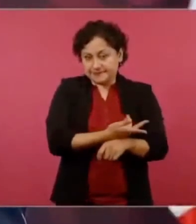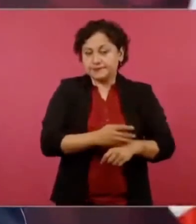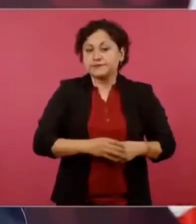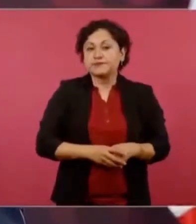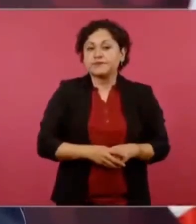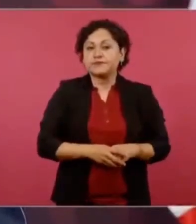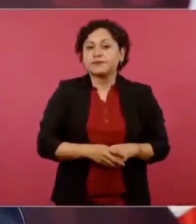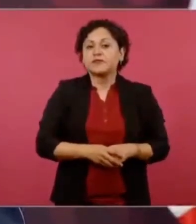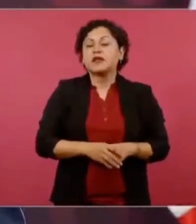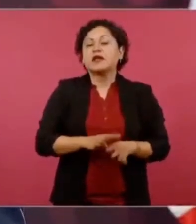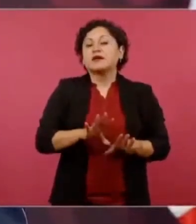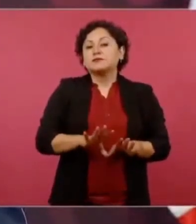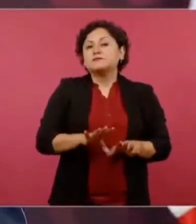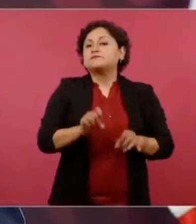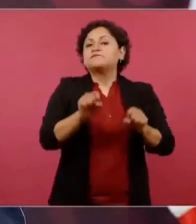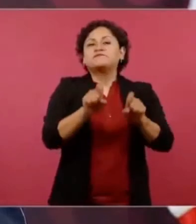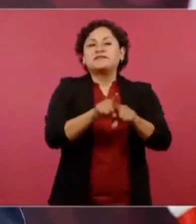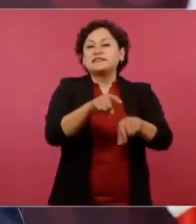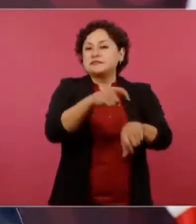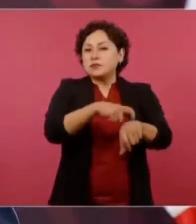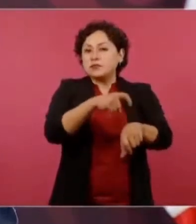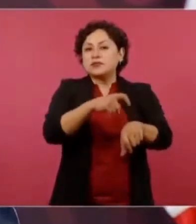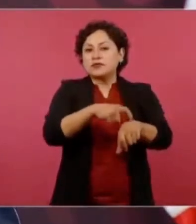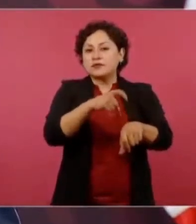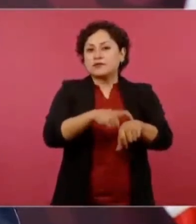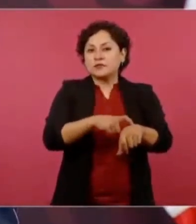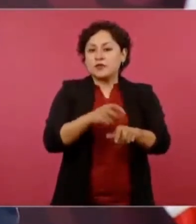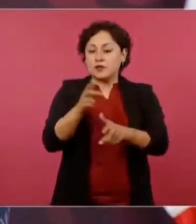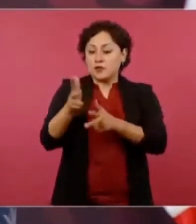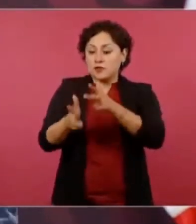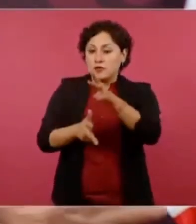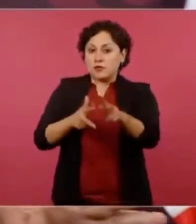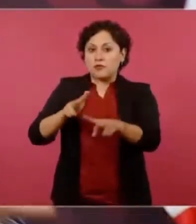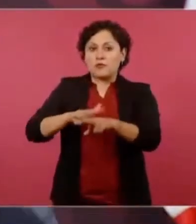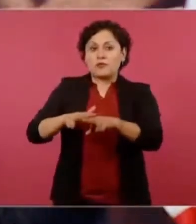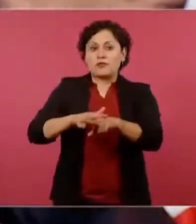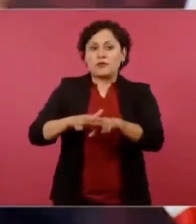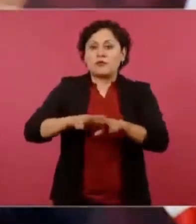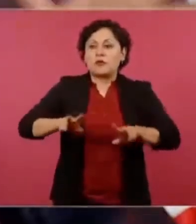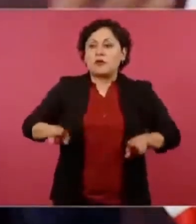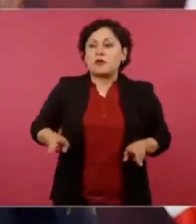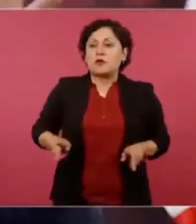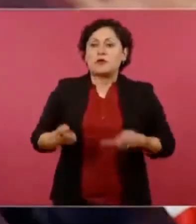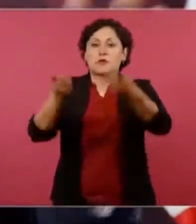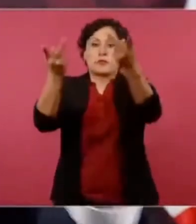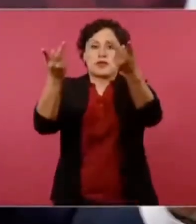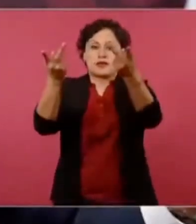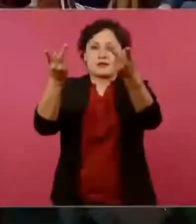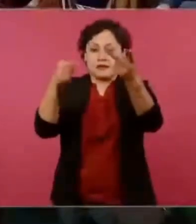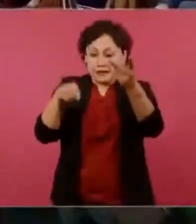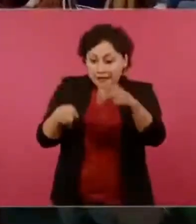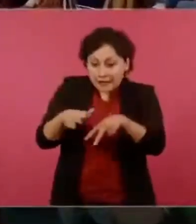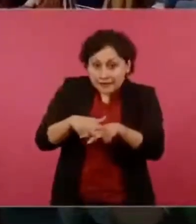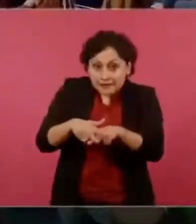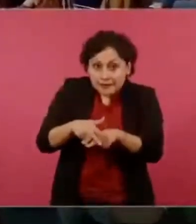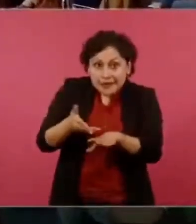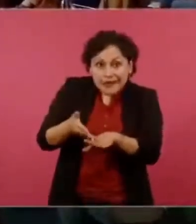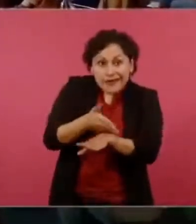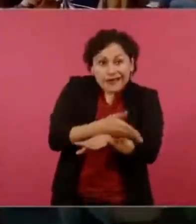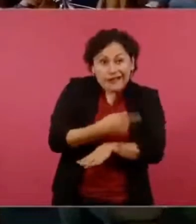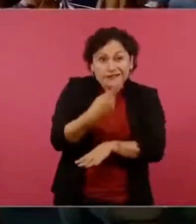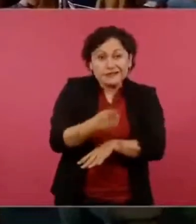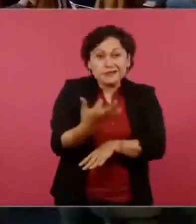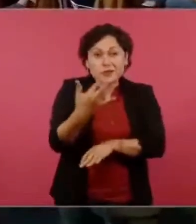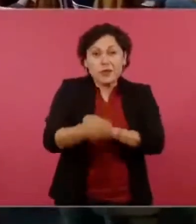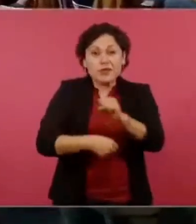también fue cuando se vendieron los ferrocarriles nacionales, se acabaron 150 años de historia. Y